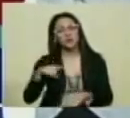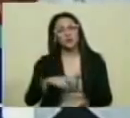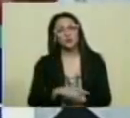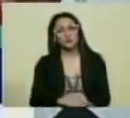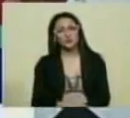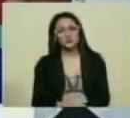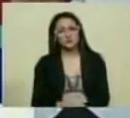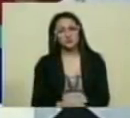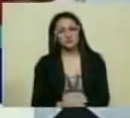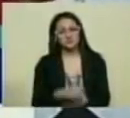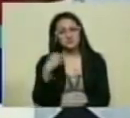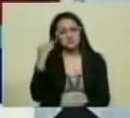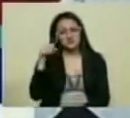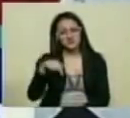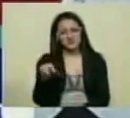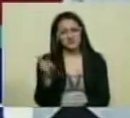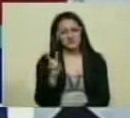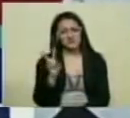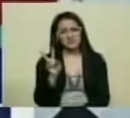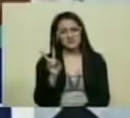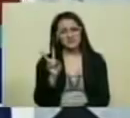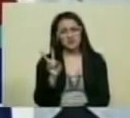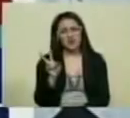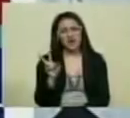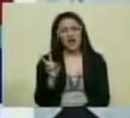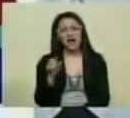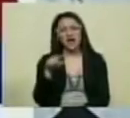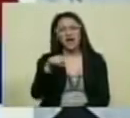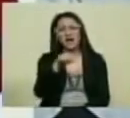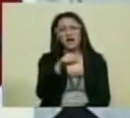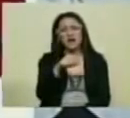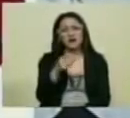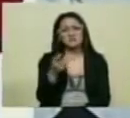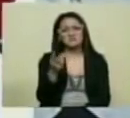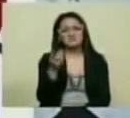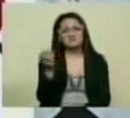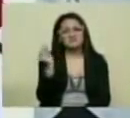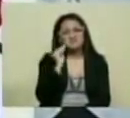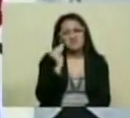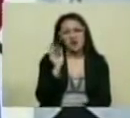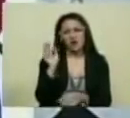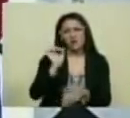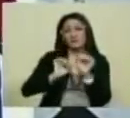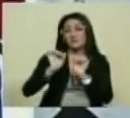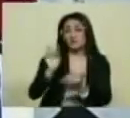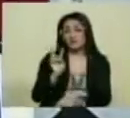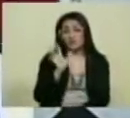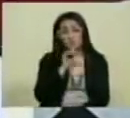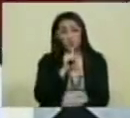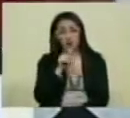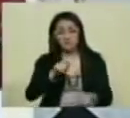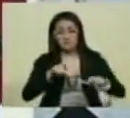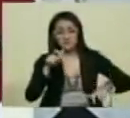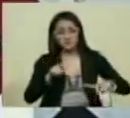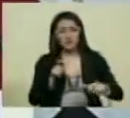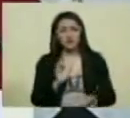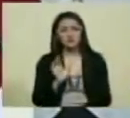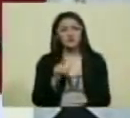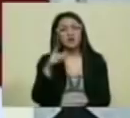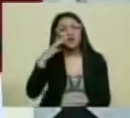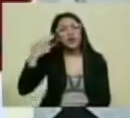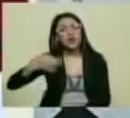Porque ellos creen que aquí a Venezuela no la va a defender nadie. Porque ellos le creen a sus amigos de la